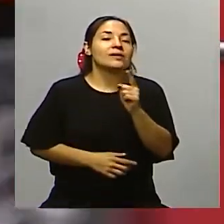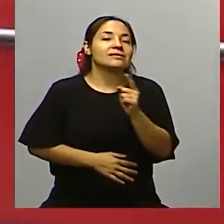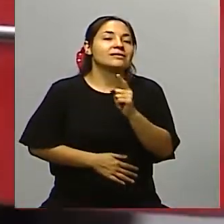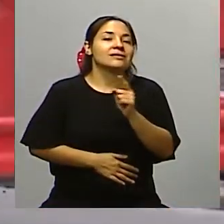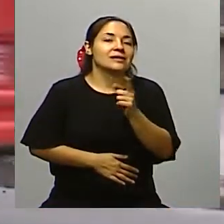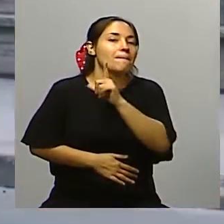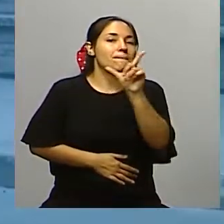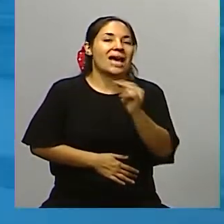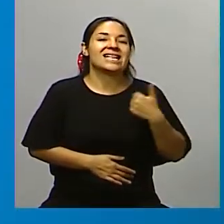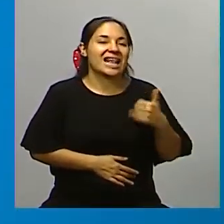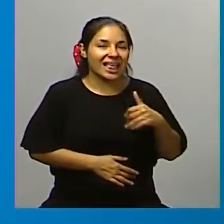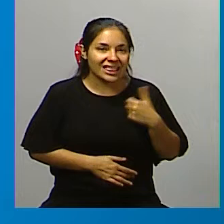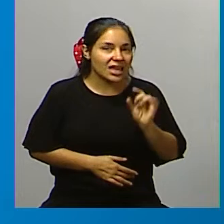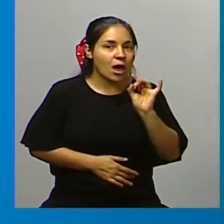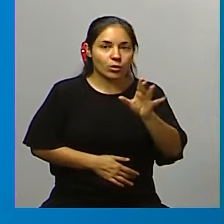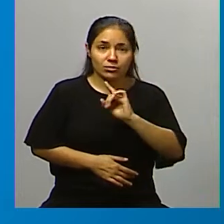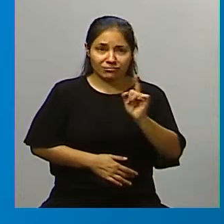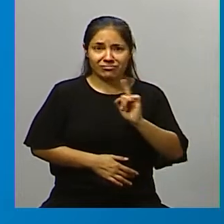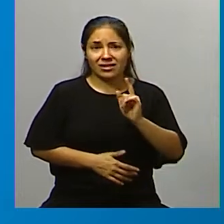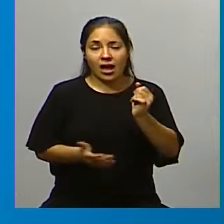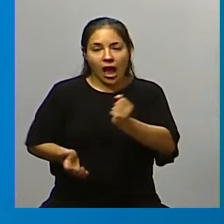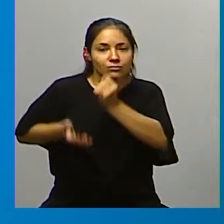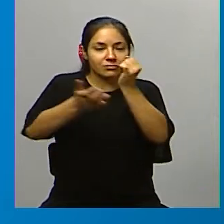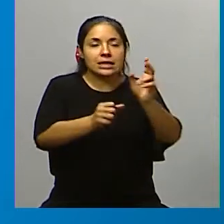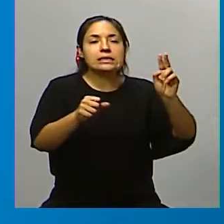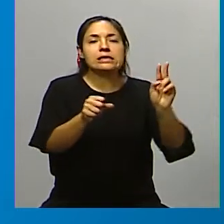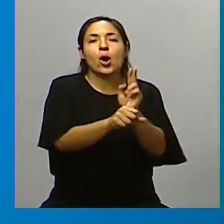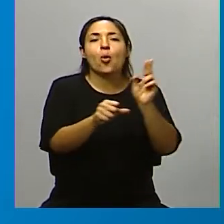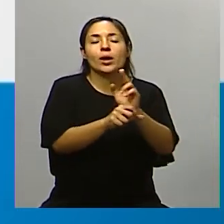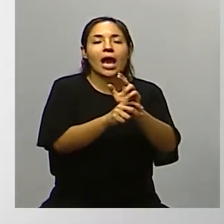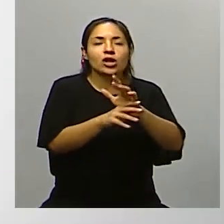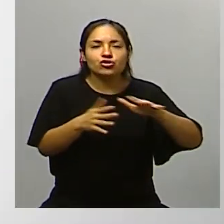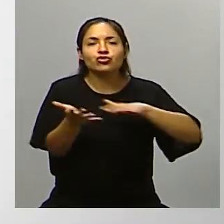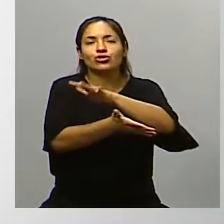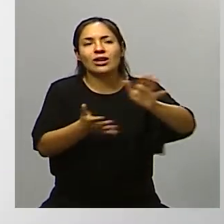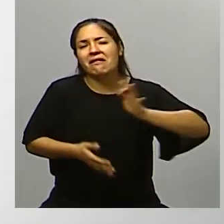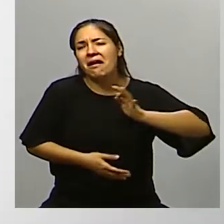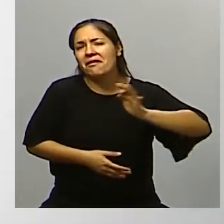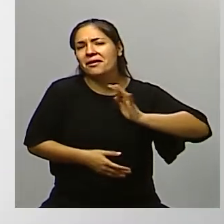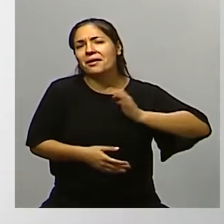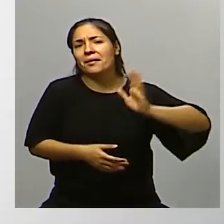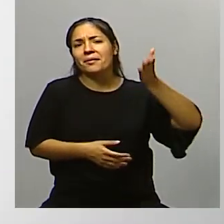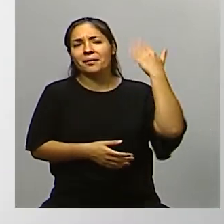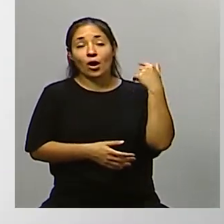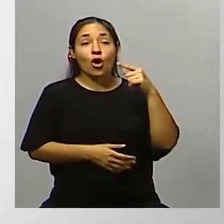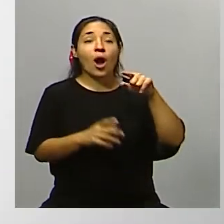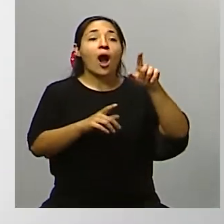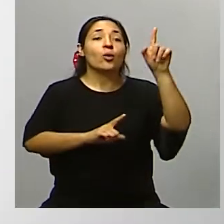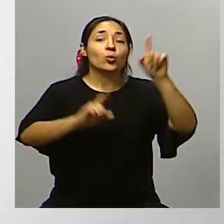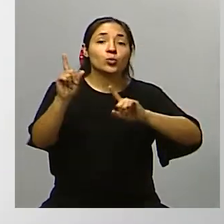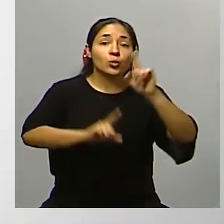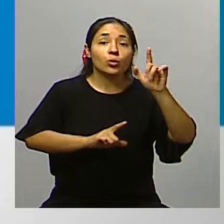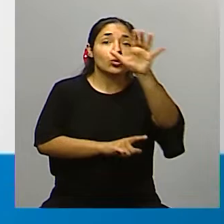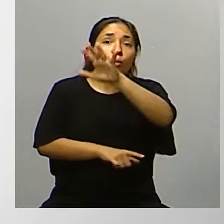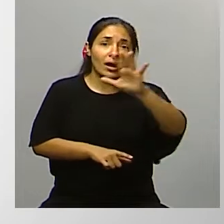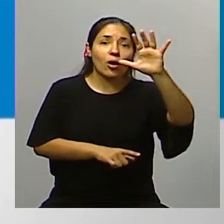de Argentina. Los sistemas de seguridad social existen hace muchos años, en algunos lugares son más avanzados